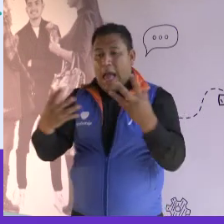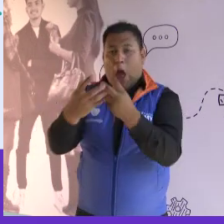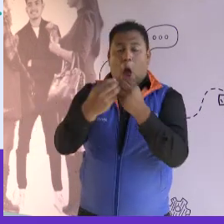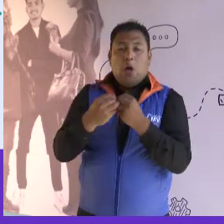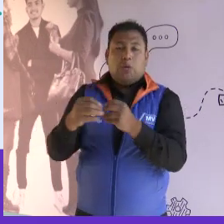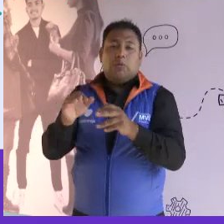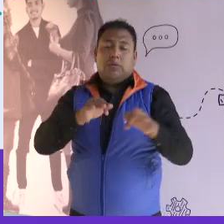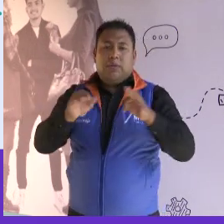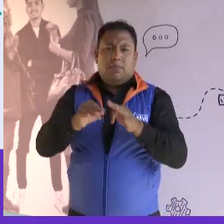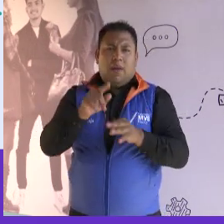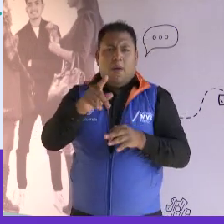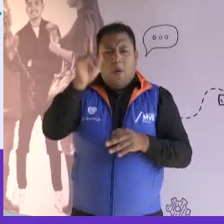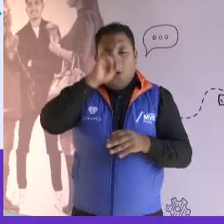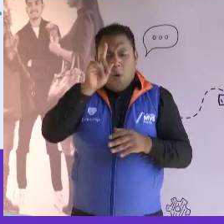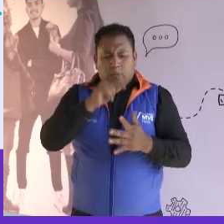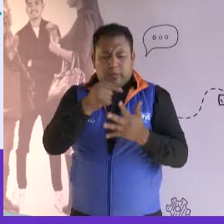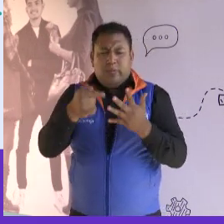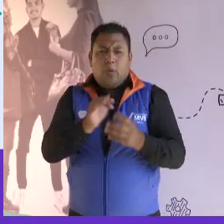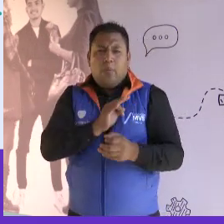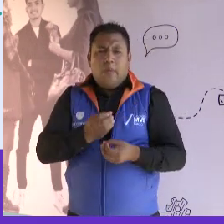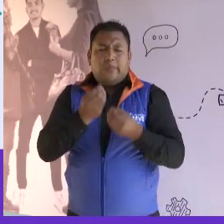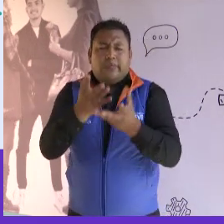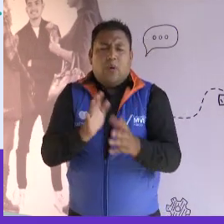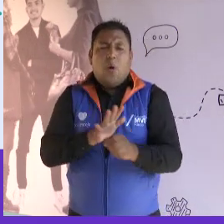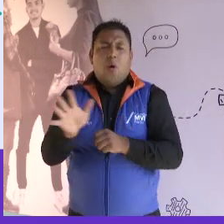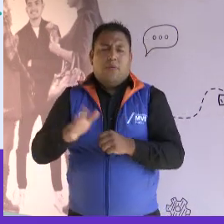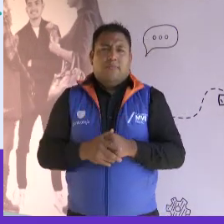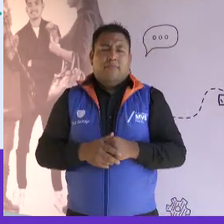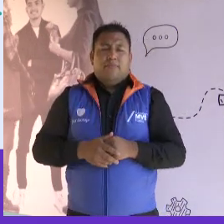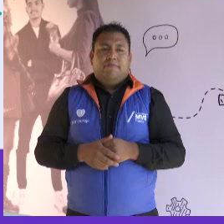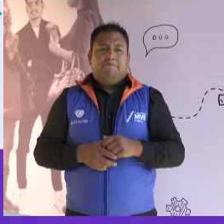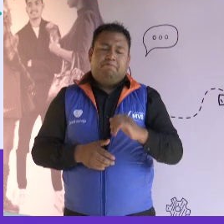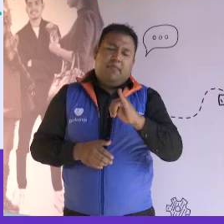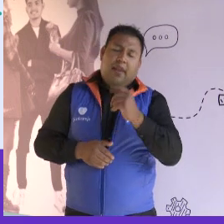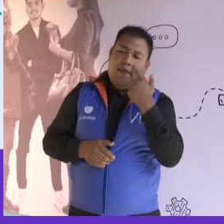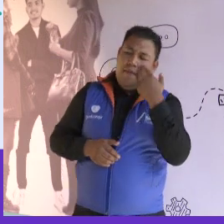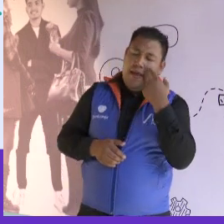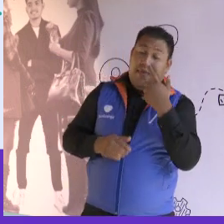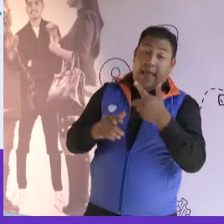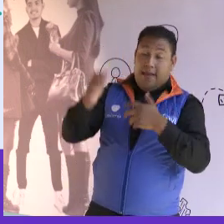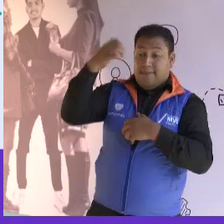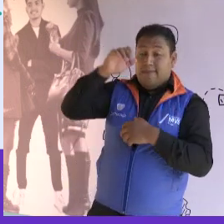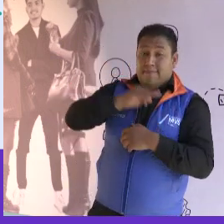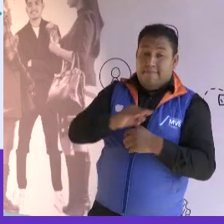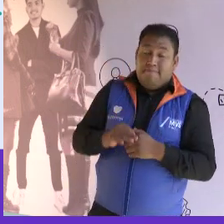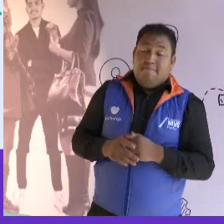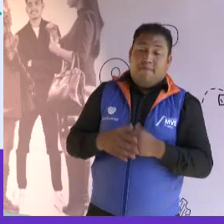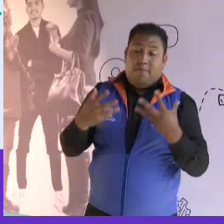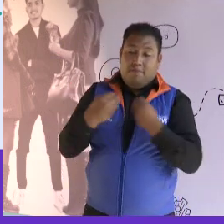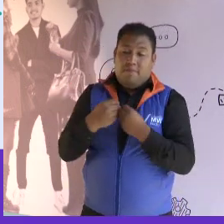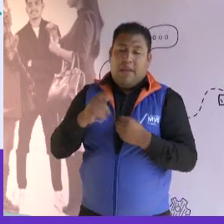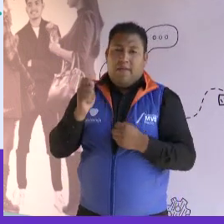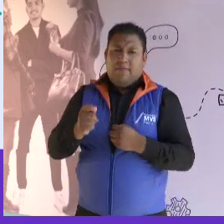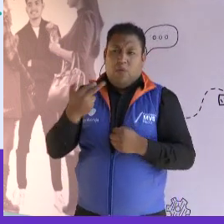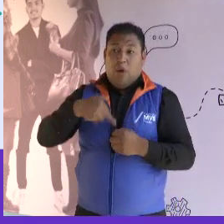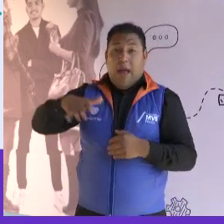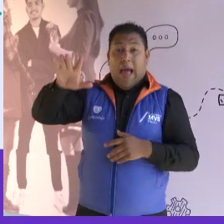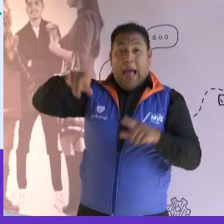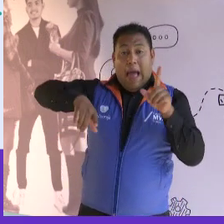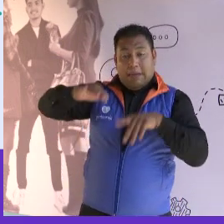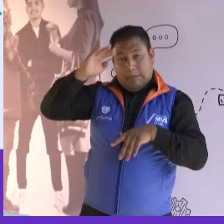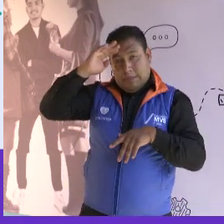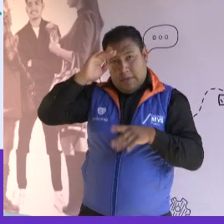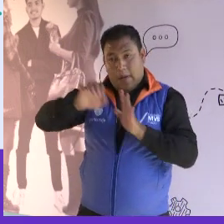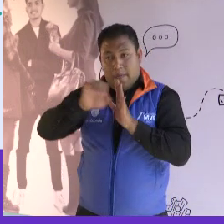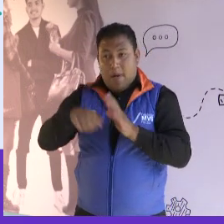de la experiencia, ¿no? Pero también la estructuración de procesos, ¿no? De pronto creemos que trabajar en redes, todo